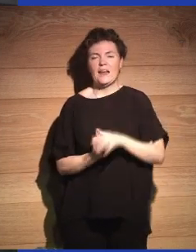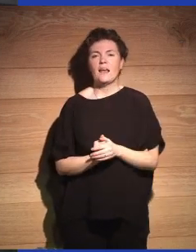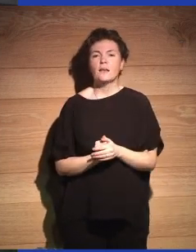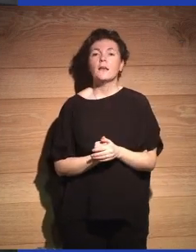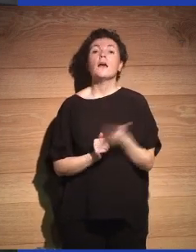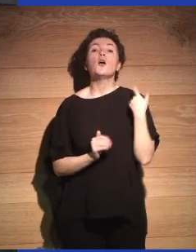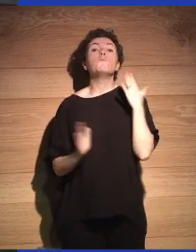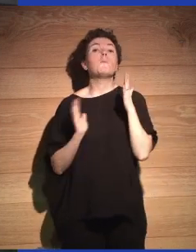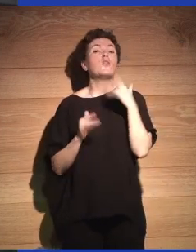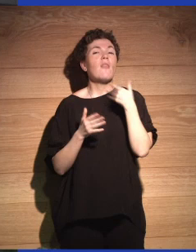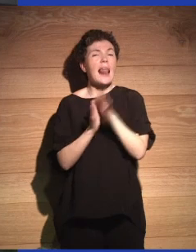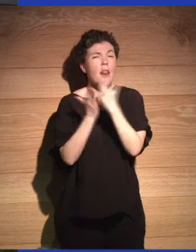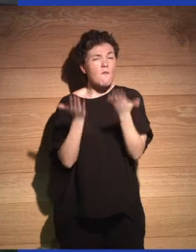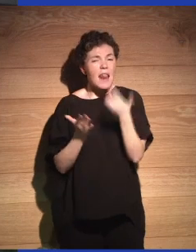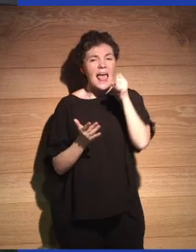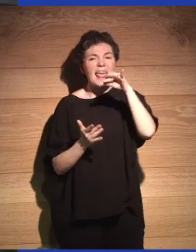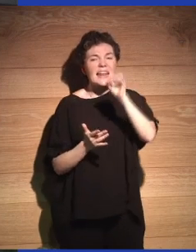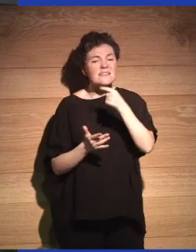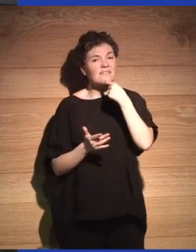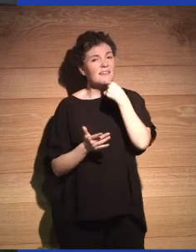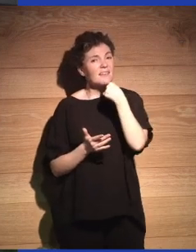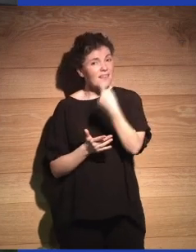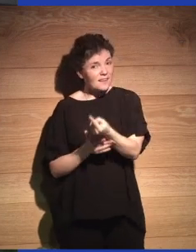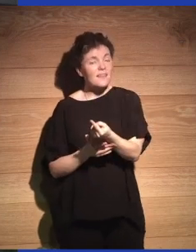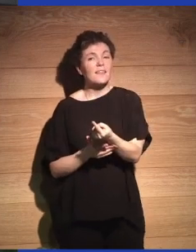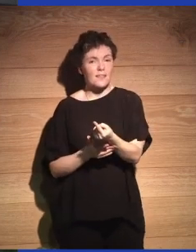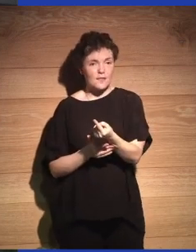un momento en la novela donde Ilsa le dice